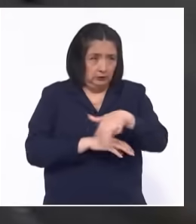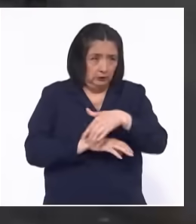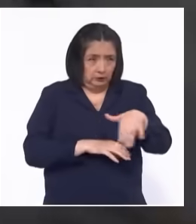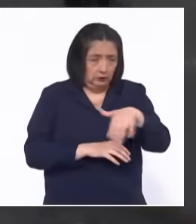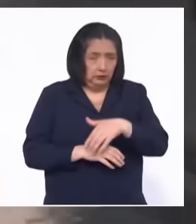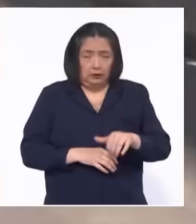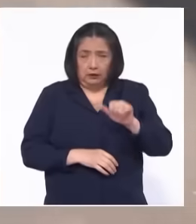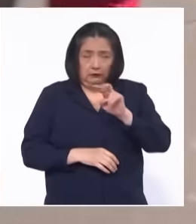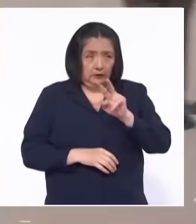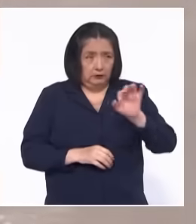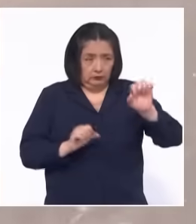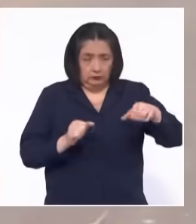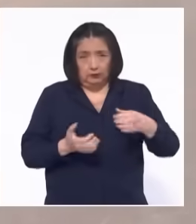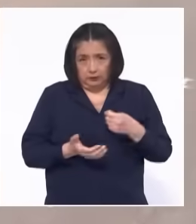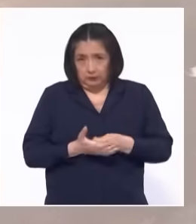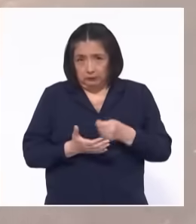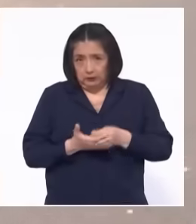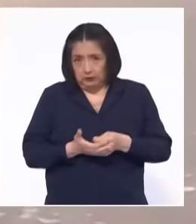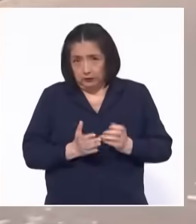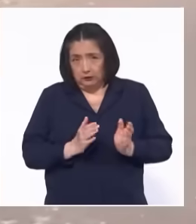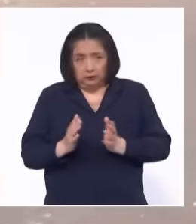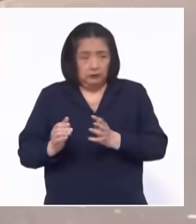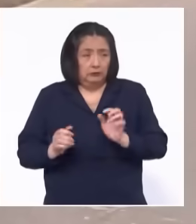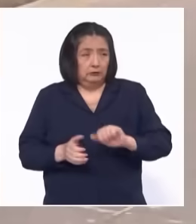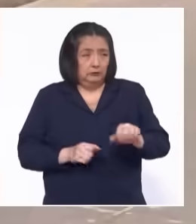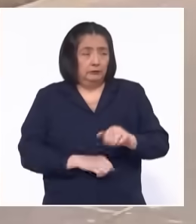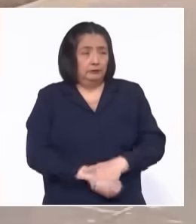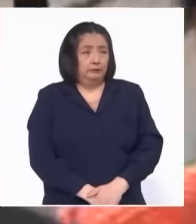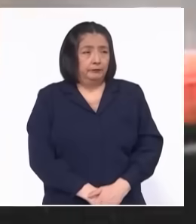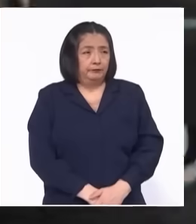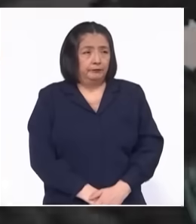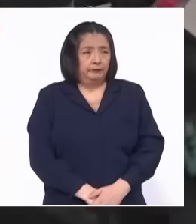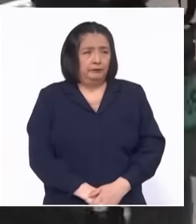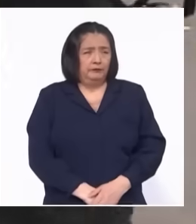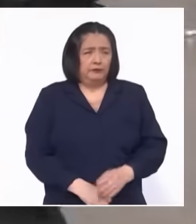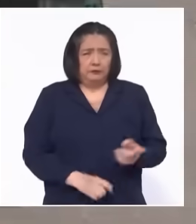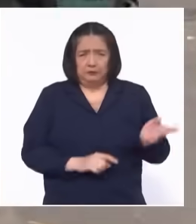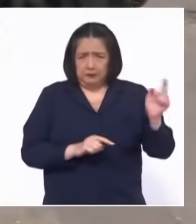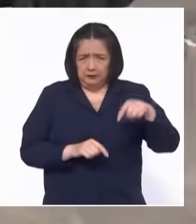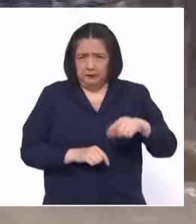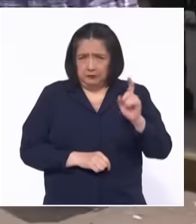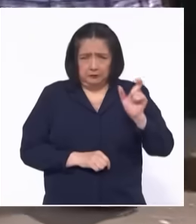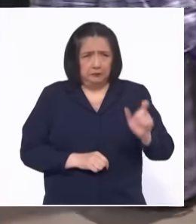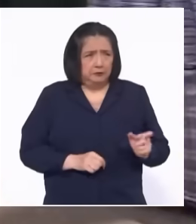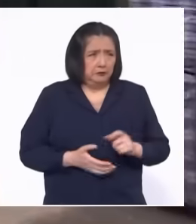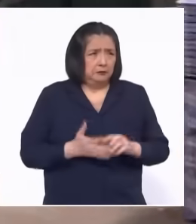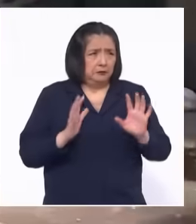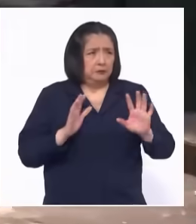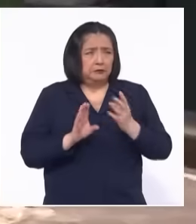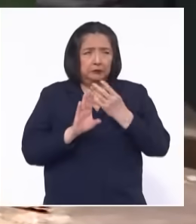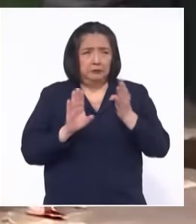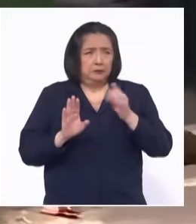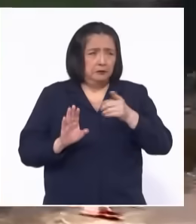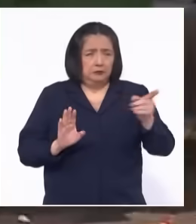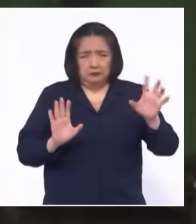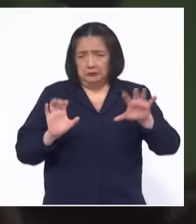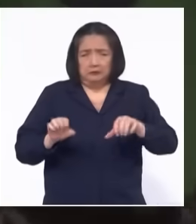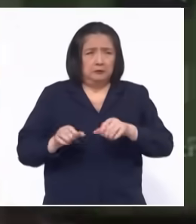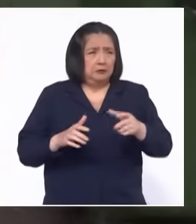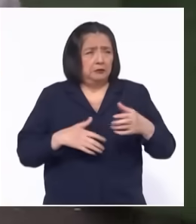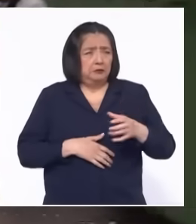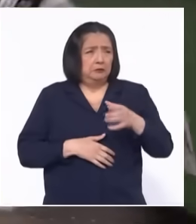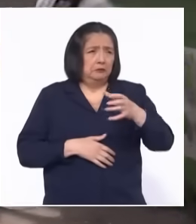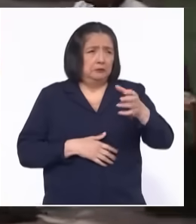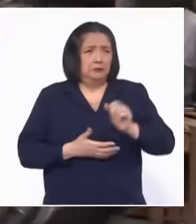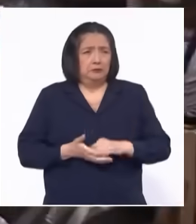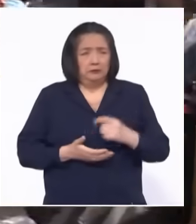Avenida Aviación significa que siguen cobrando cupos. Siguen pagando ellos. Viene un mafioso, se hace dueño de la puerta, se hace dueño de la cuadra